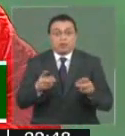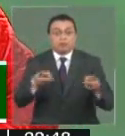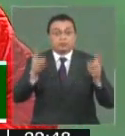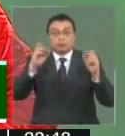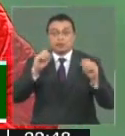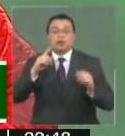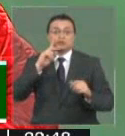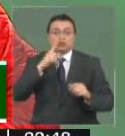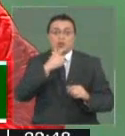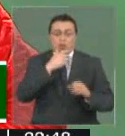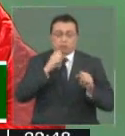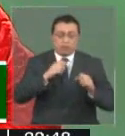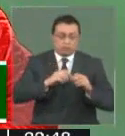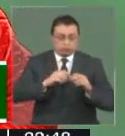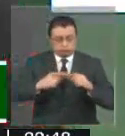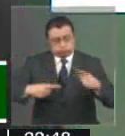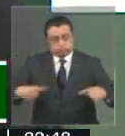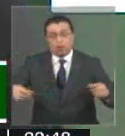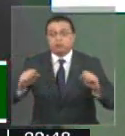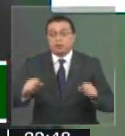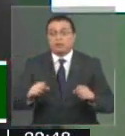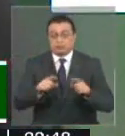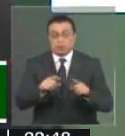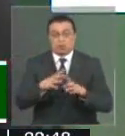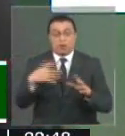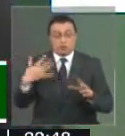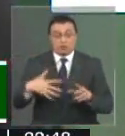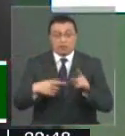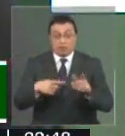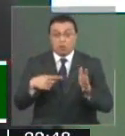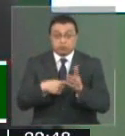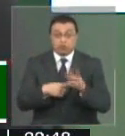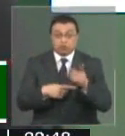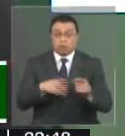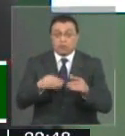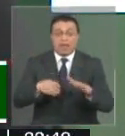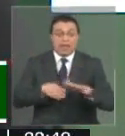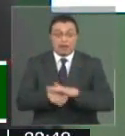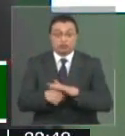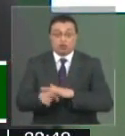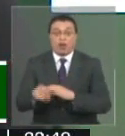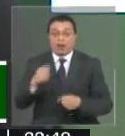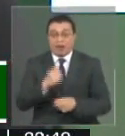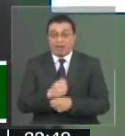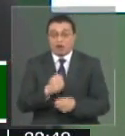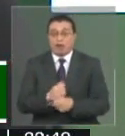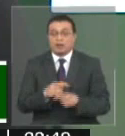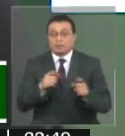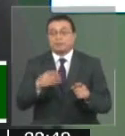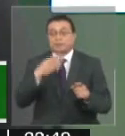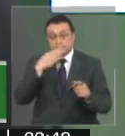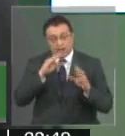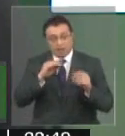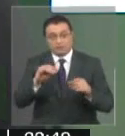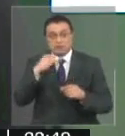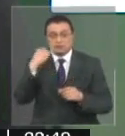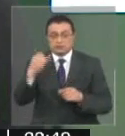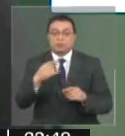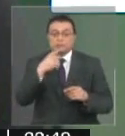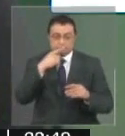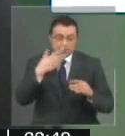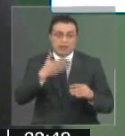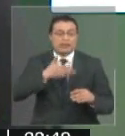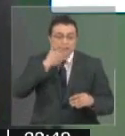duda van a existir. Yo creo que la cosa más importante, tú estás hablando de un punto interesante, la inclusión laboral. Se habla, eso siempre sale en